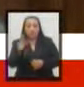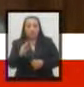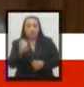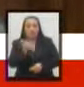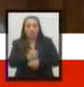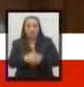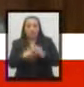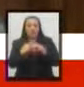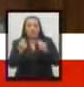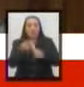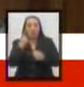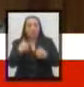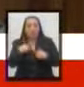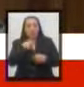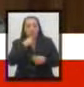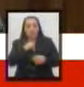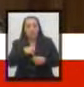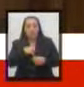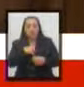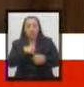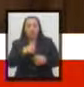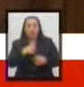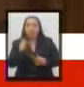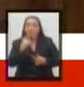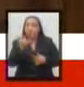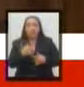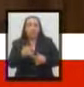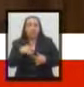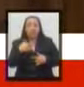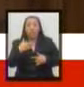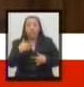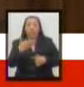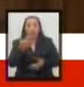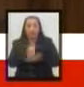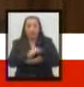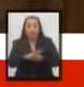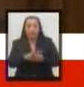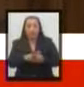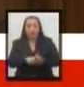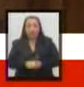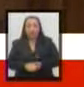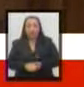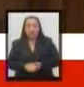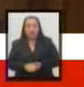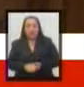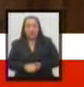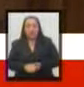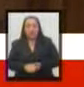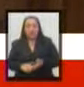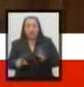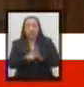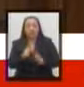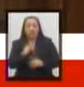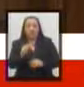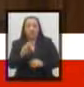obligación a los partidos para tener mujeres. Ni siquiera lo hemos podido aprobar. No, la ley de cuotas es para los funcionarios públicos, pero